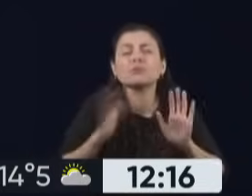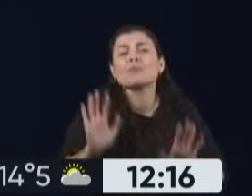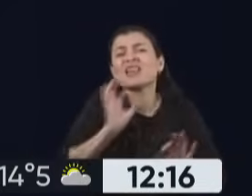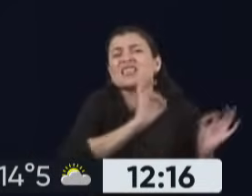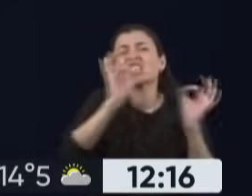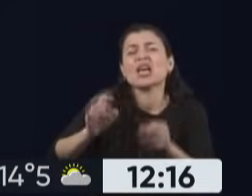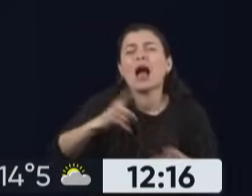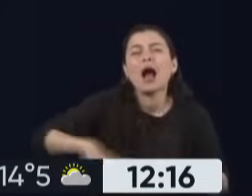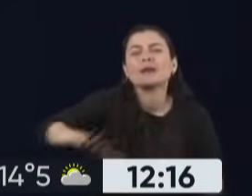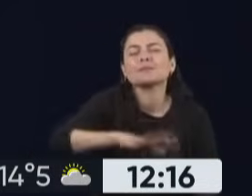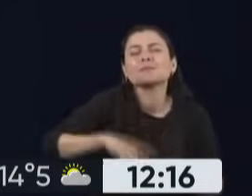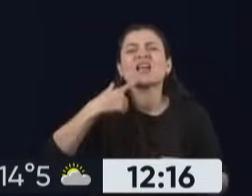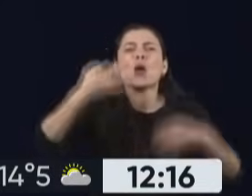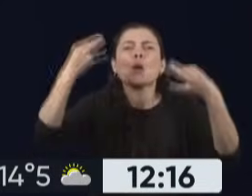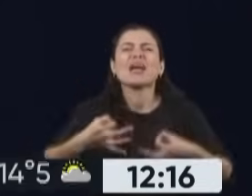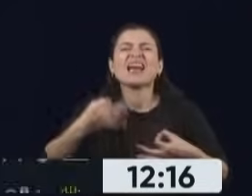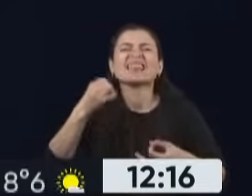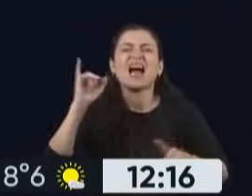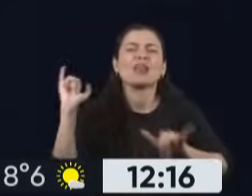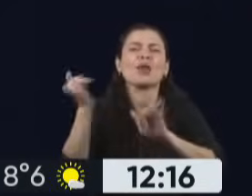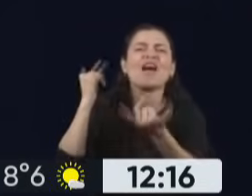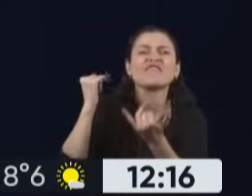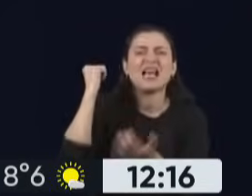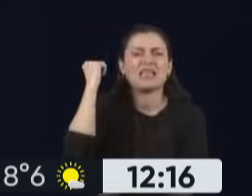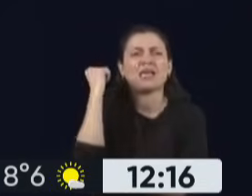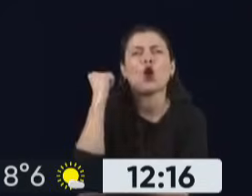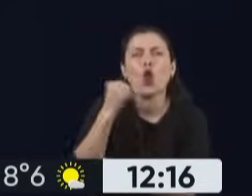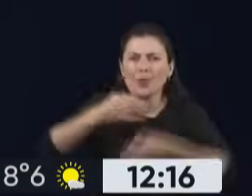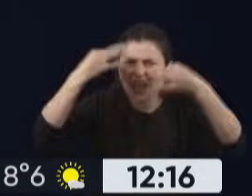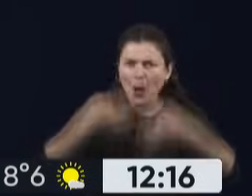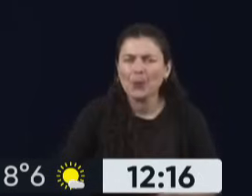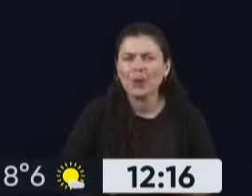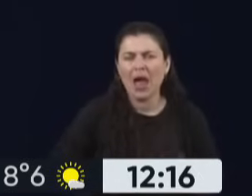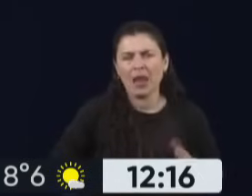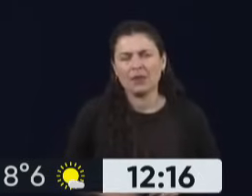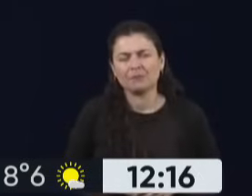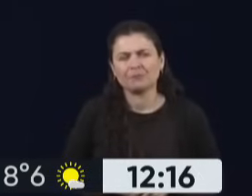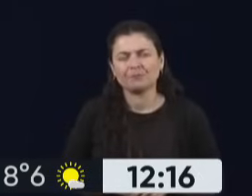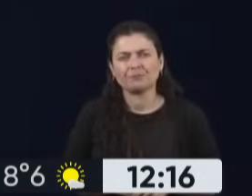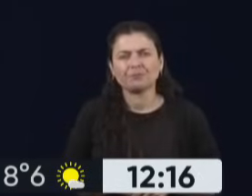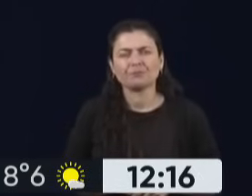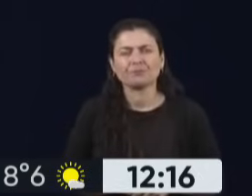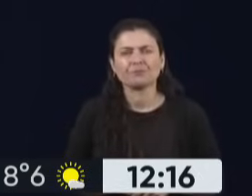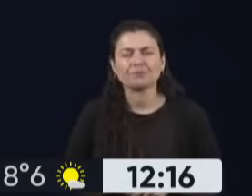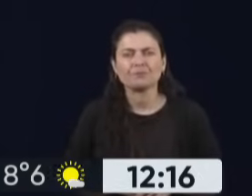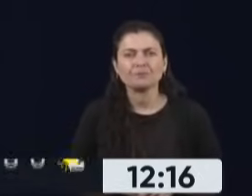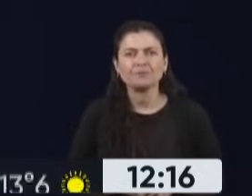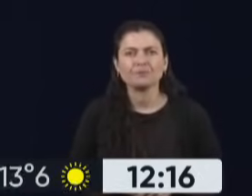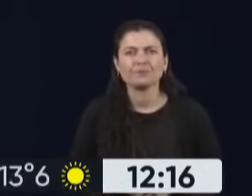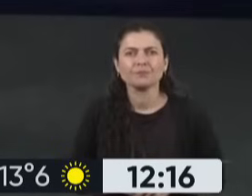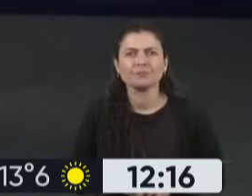de bienestar financiero que complementa todas estas medidas del cambio de